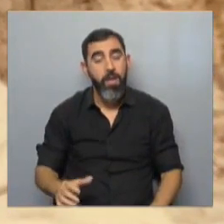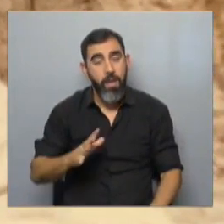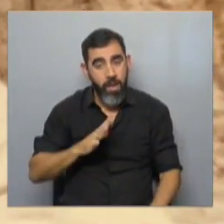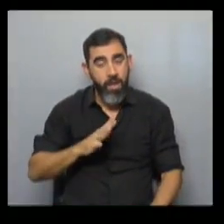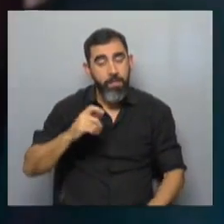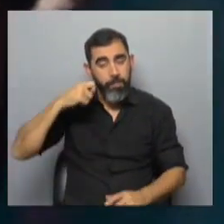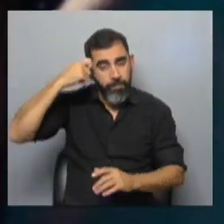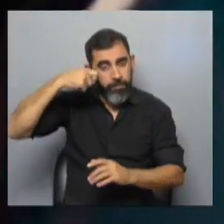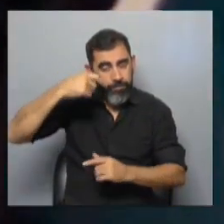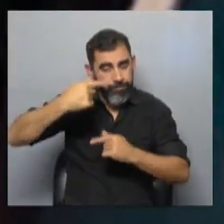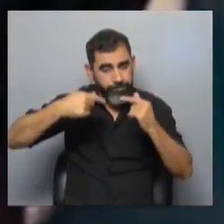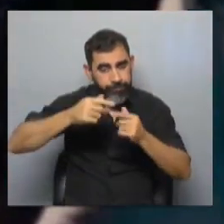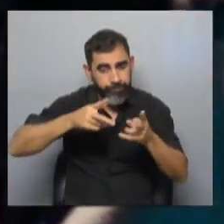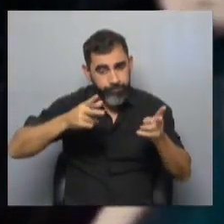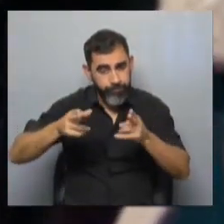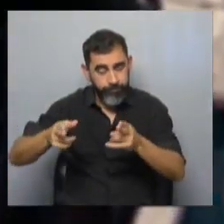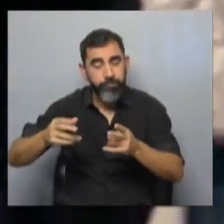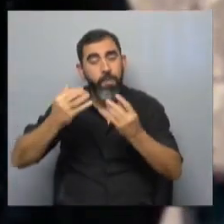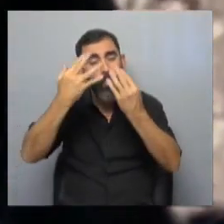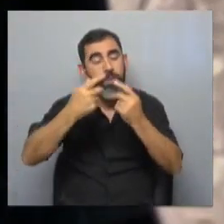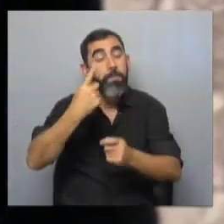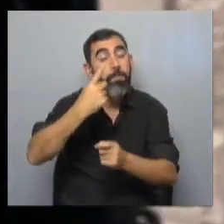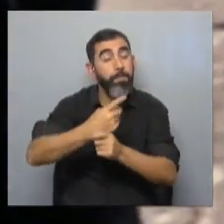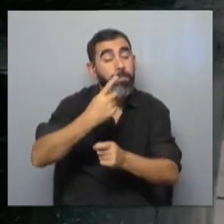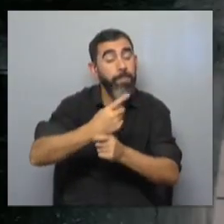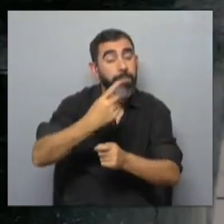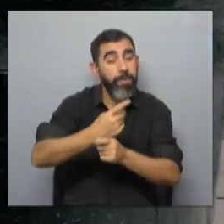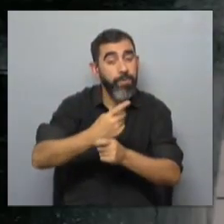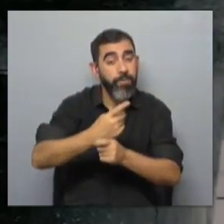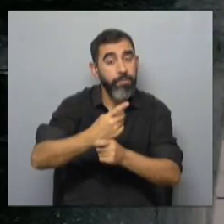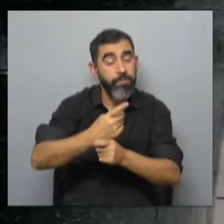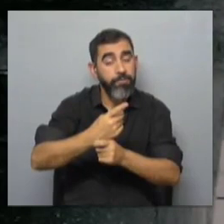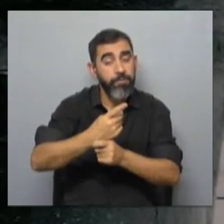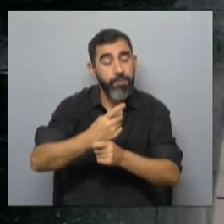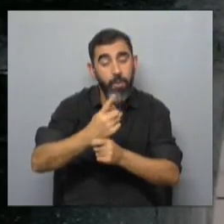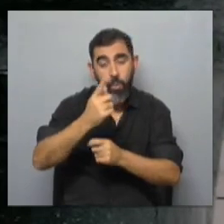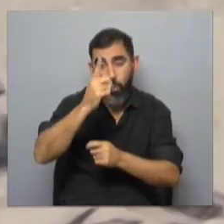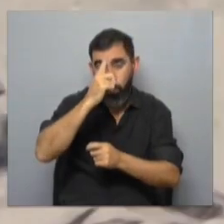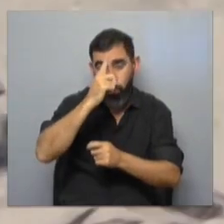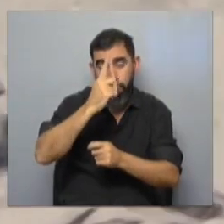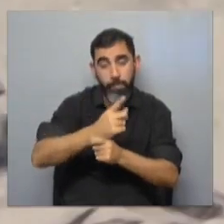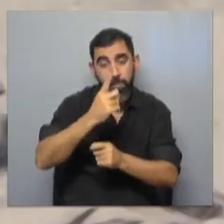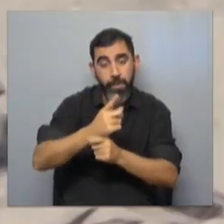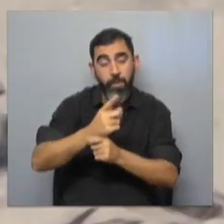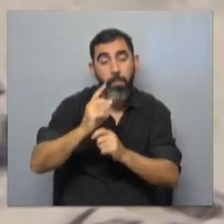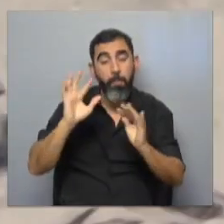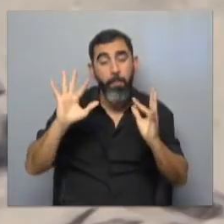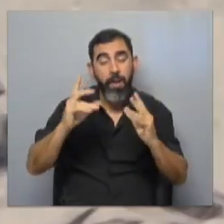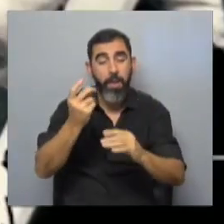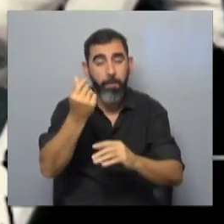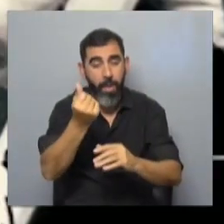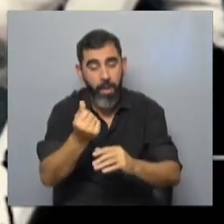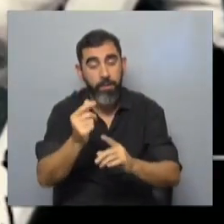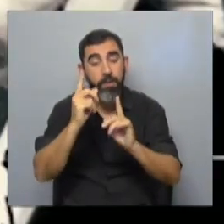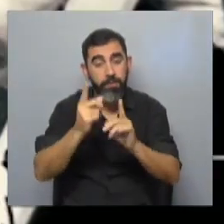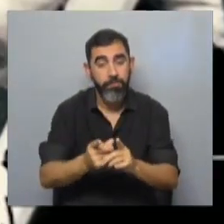del corto, bueno, ya tenemos programado el primero de julio en Parque del Plata, seguramente